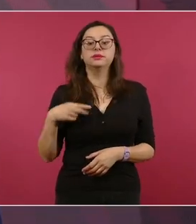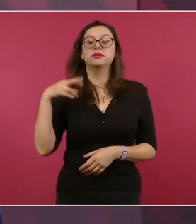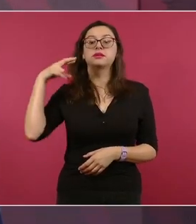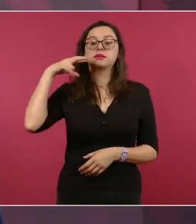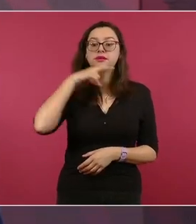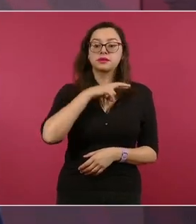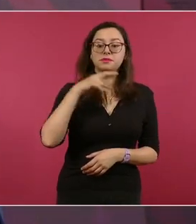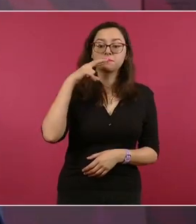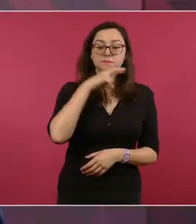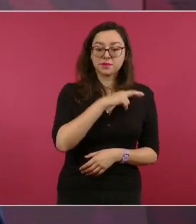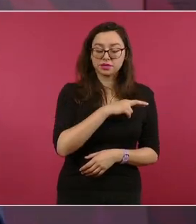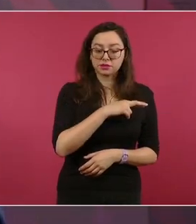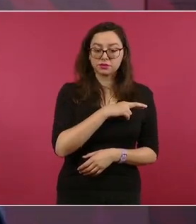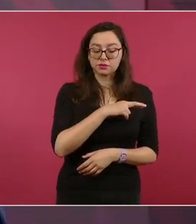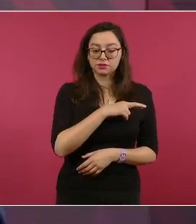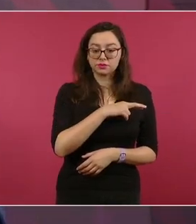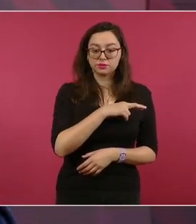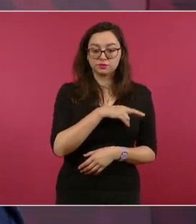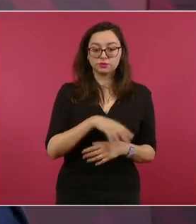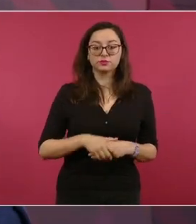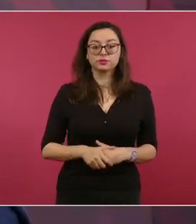Y tiene que